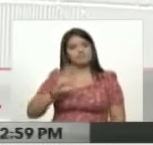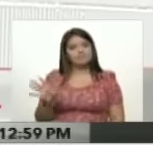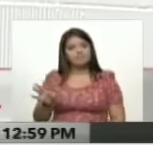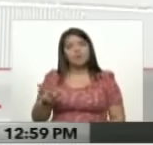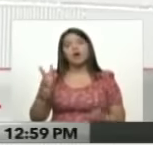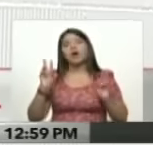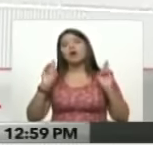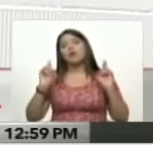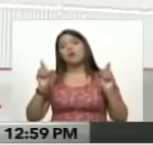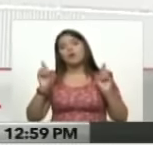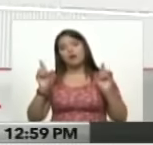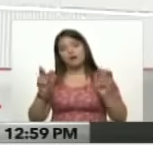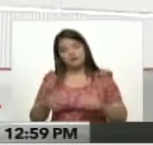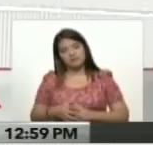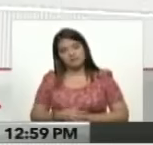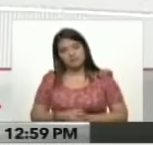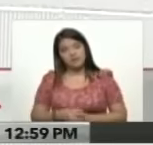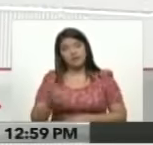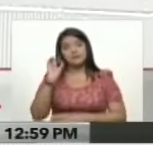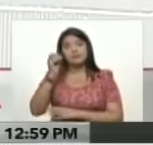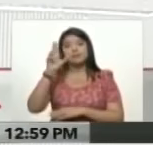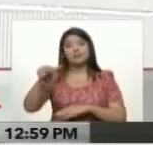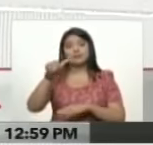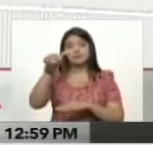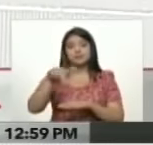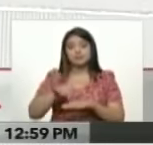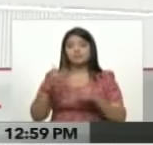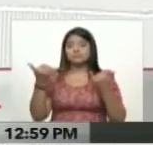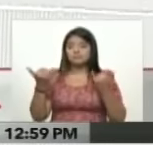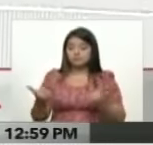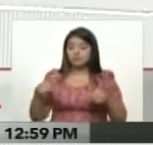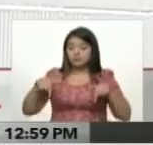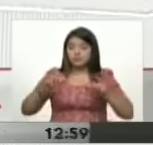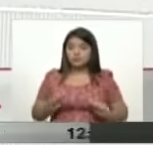Ojalá que la Asamblea Nacional